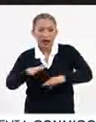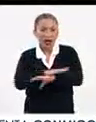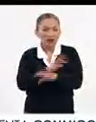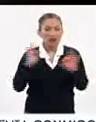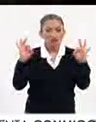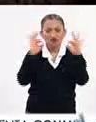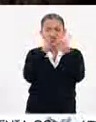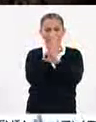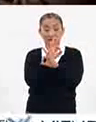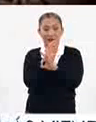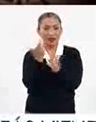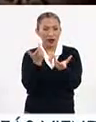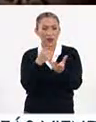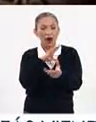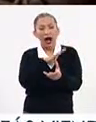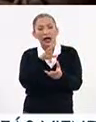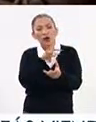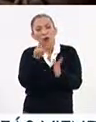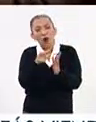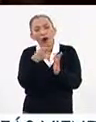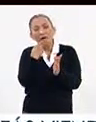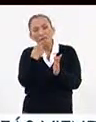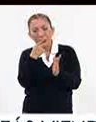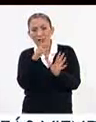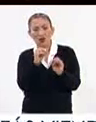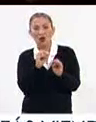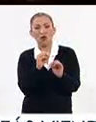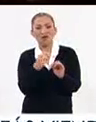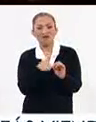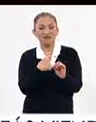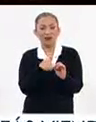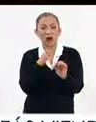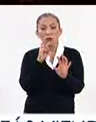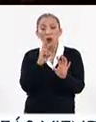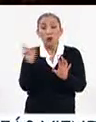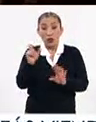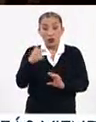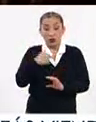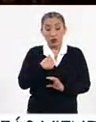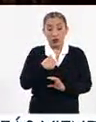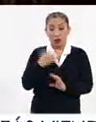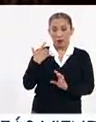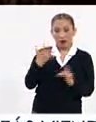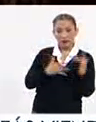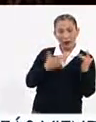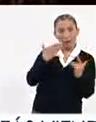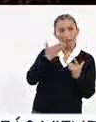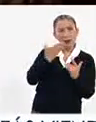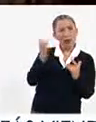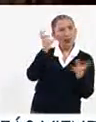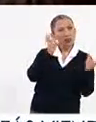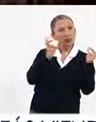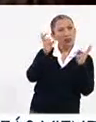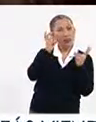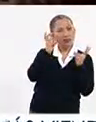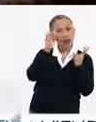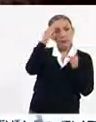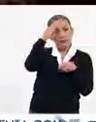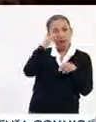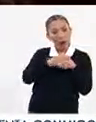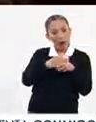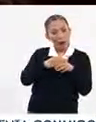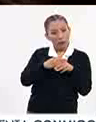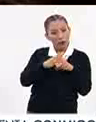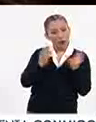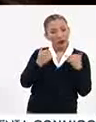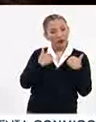viscos. Supongo que hay una ganancia, ¿no? No lo digo en mi caso, digo que cuando algo nos suena bien, este poema ya suena muy bonito, aunque